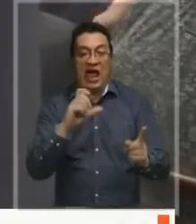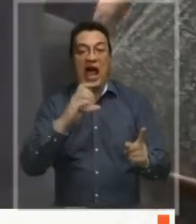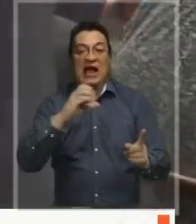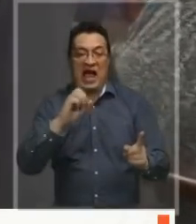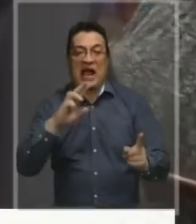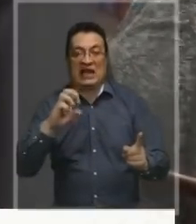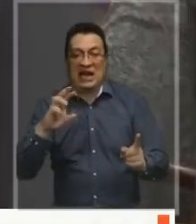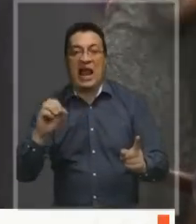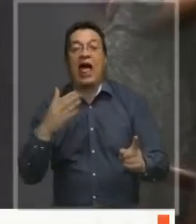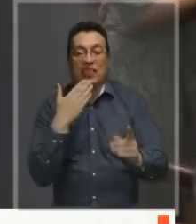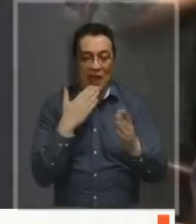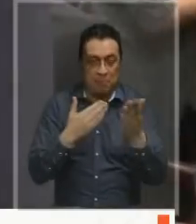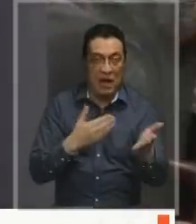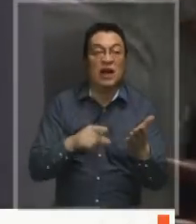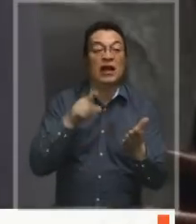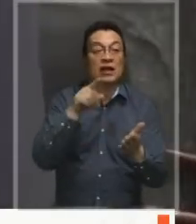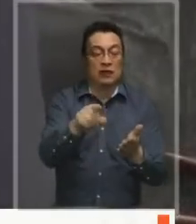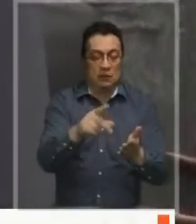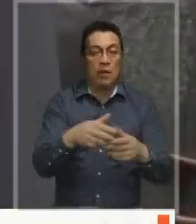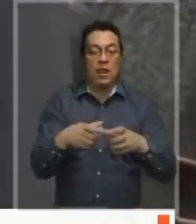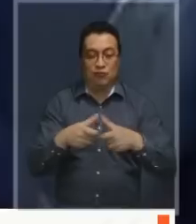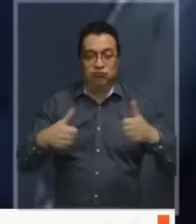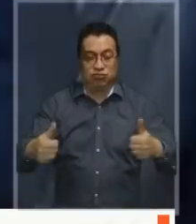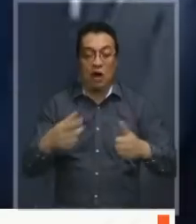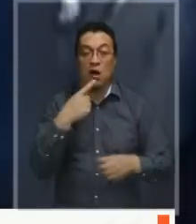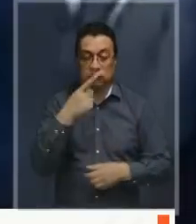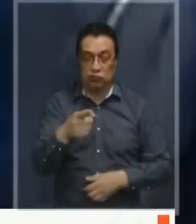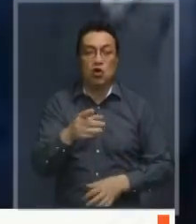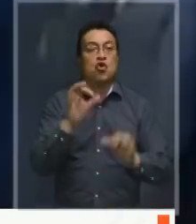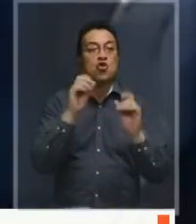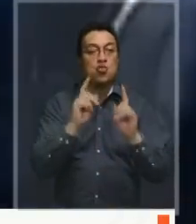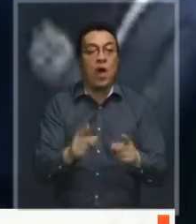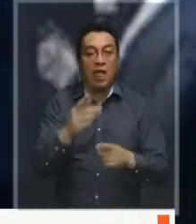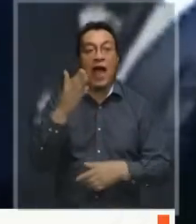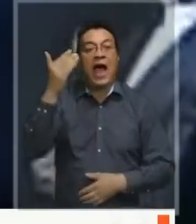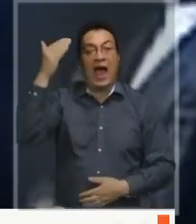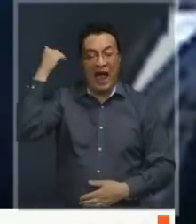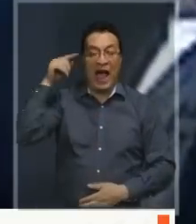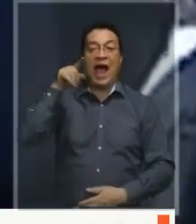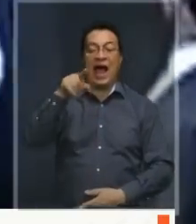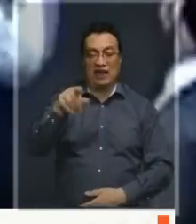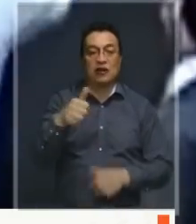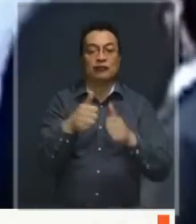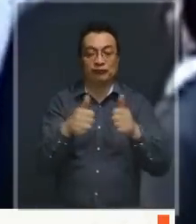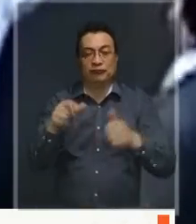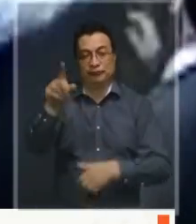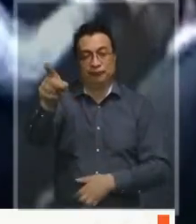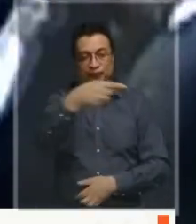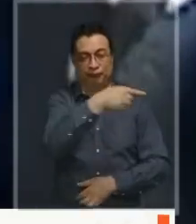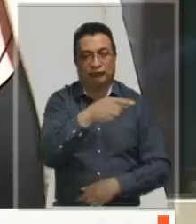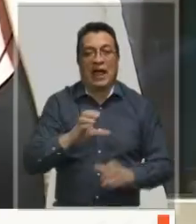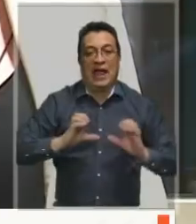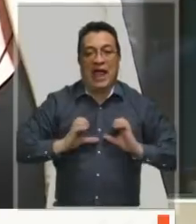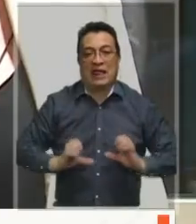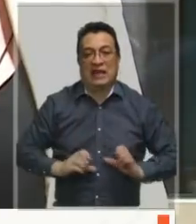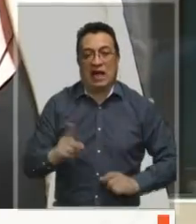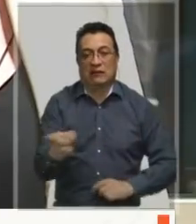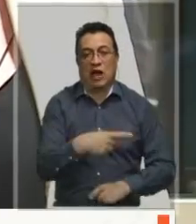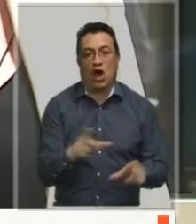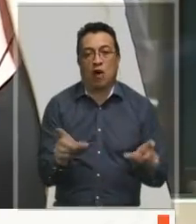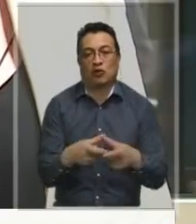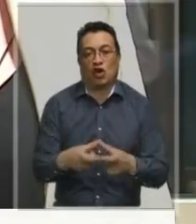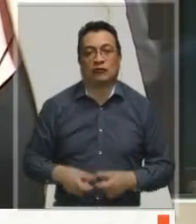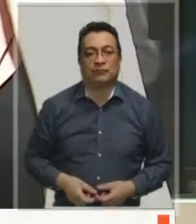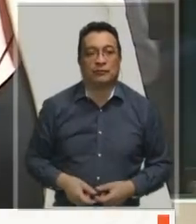que, de acuerdo a la mesa directiva de la corporación, llegará tal y como en episodios anteriores del parlamentario a la comisión de ética.